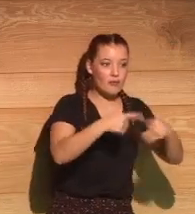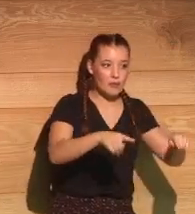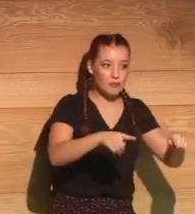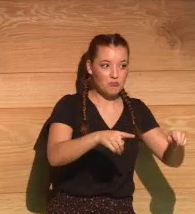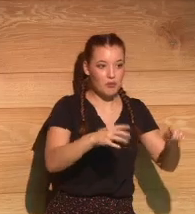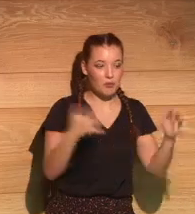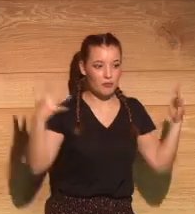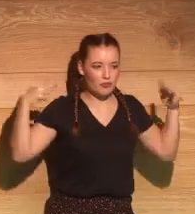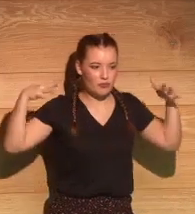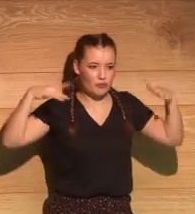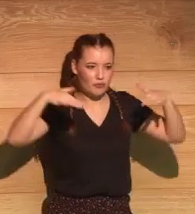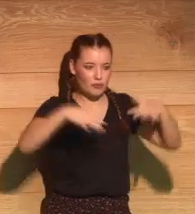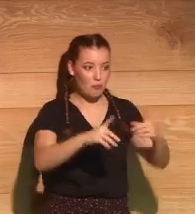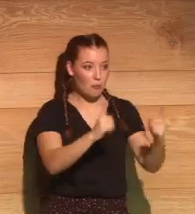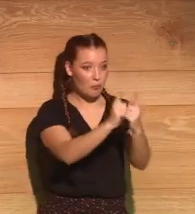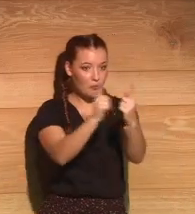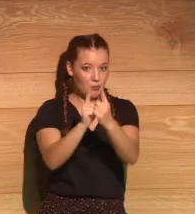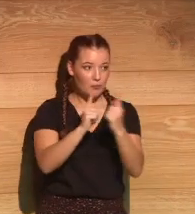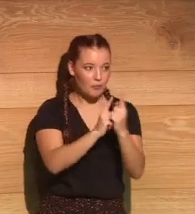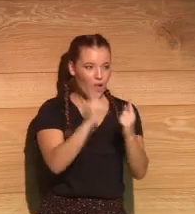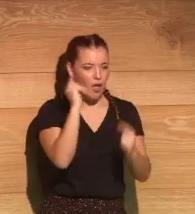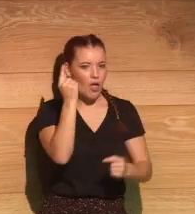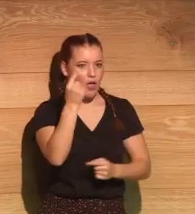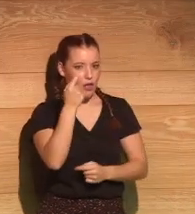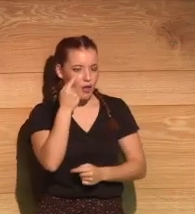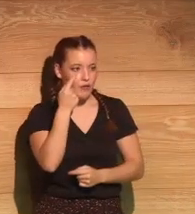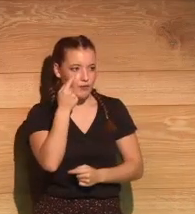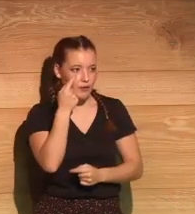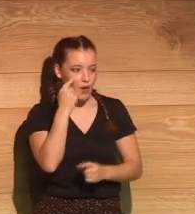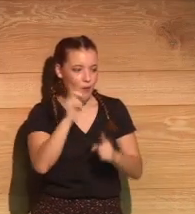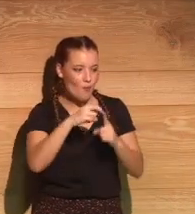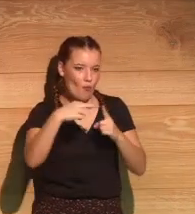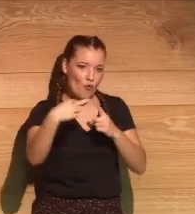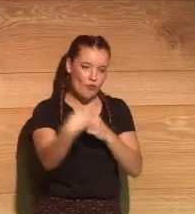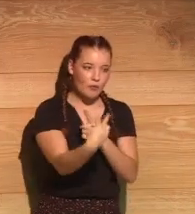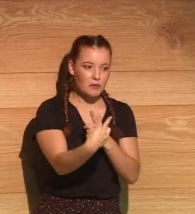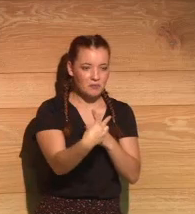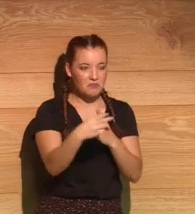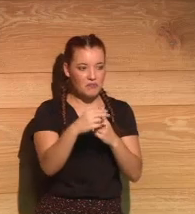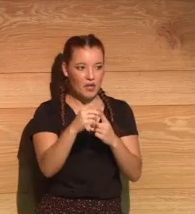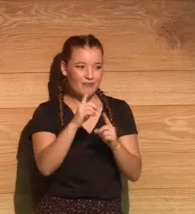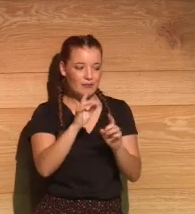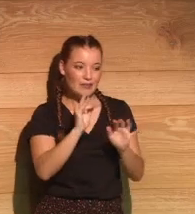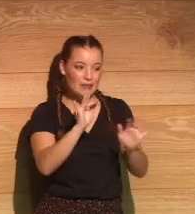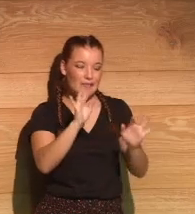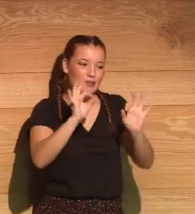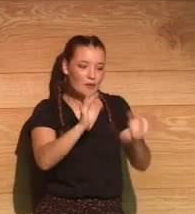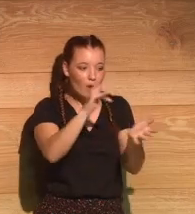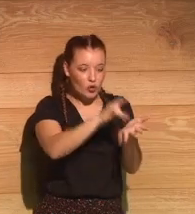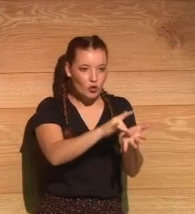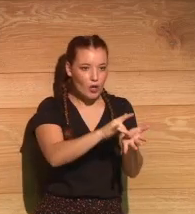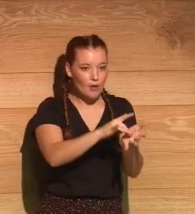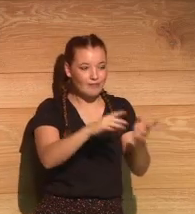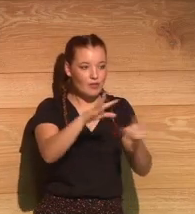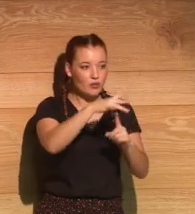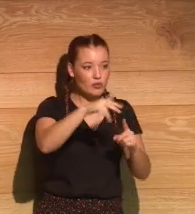encontraron y se dieron cuenta de que tenían unos puntos de vista sobre lo que estaba ocurriendo en el entorno político y